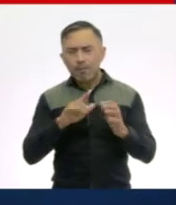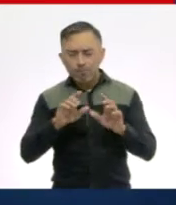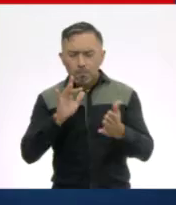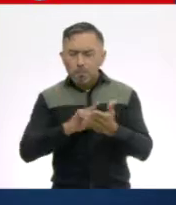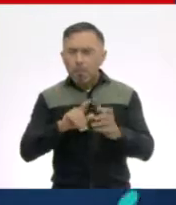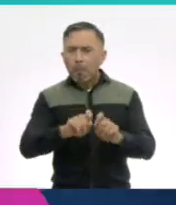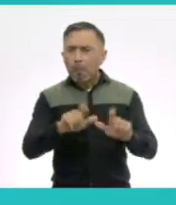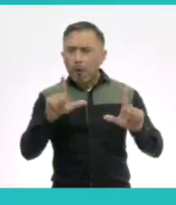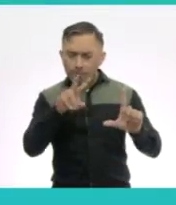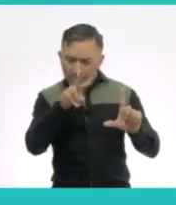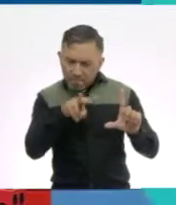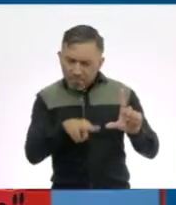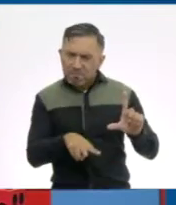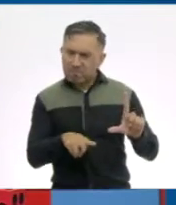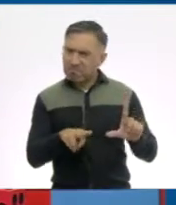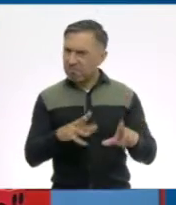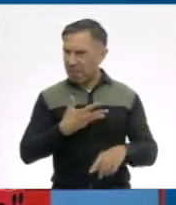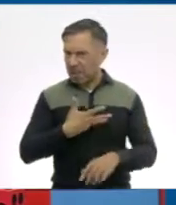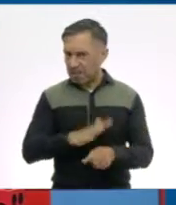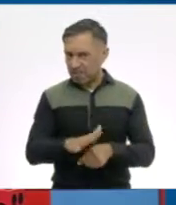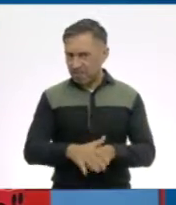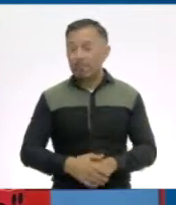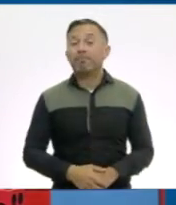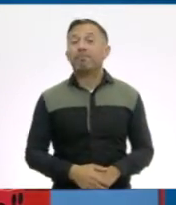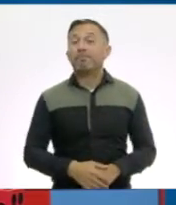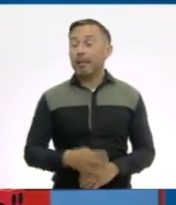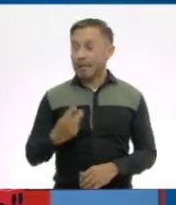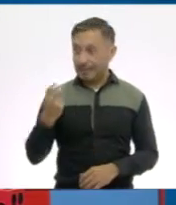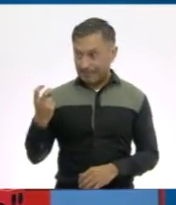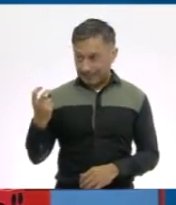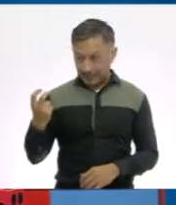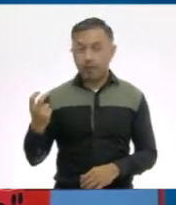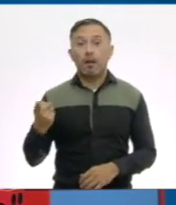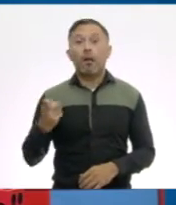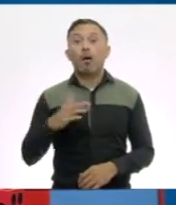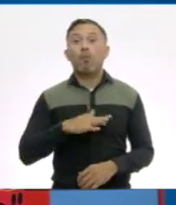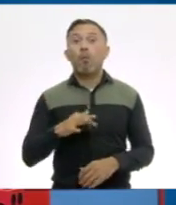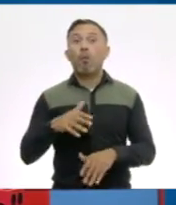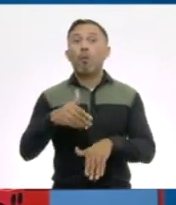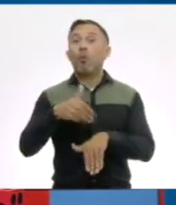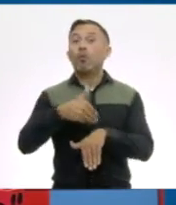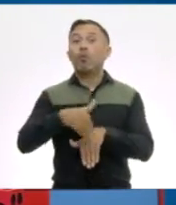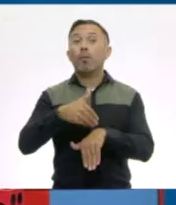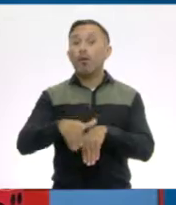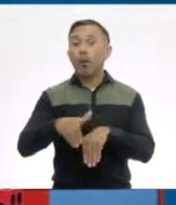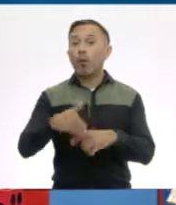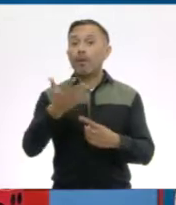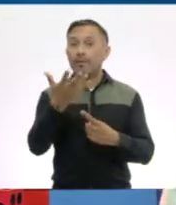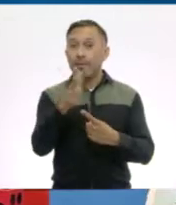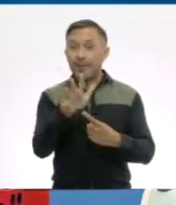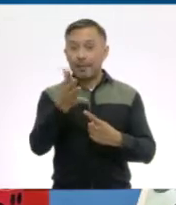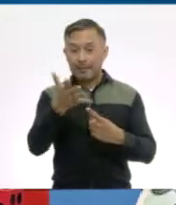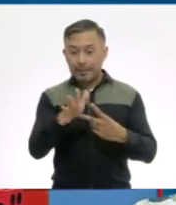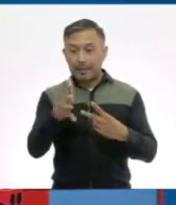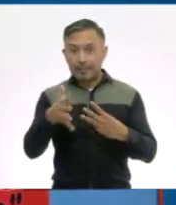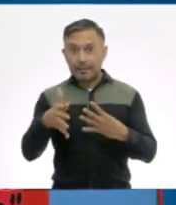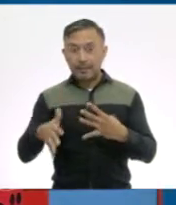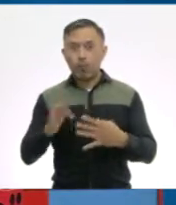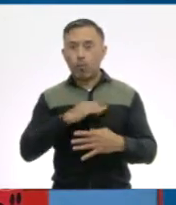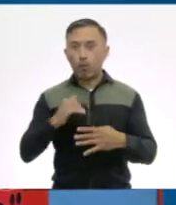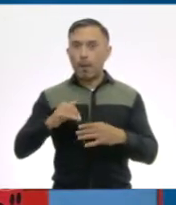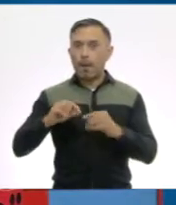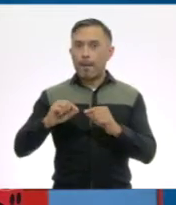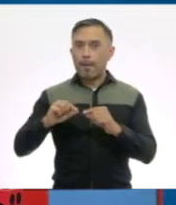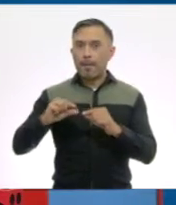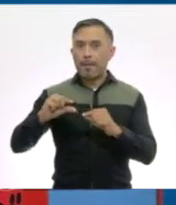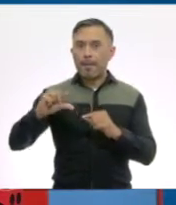de hoy quiero comprobar que no necesariamente en los números decimales, a mayor número de cifras va a